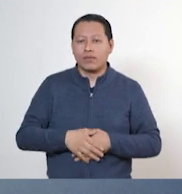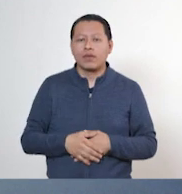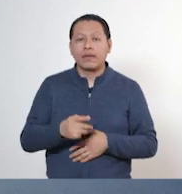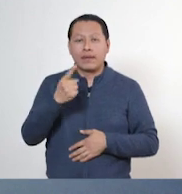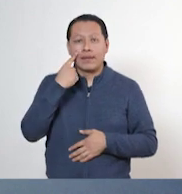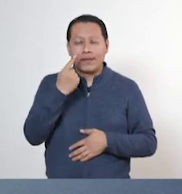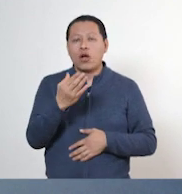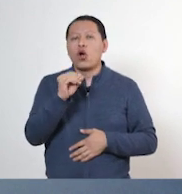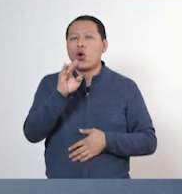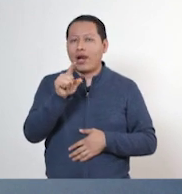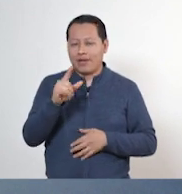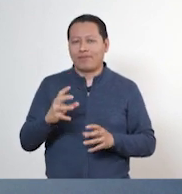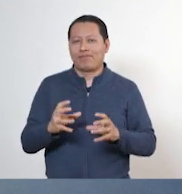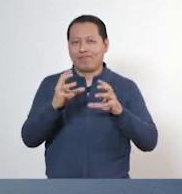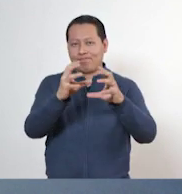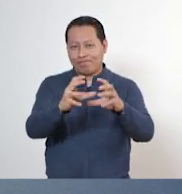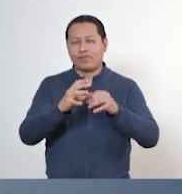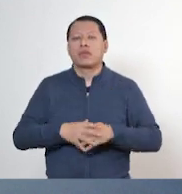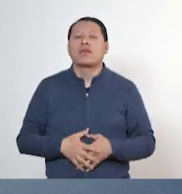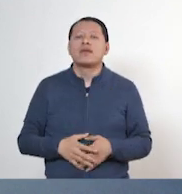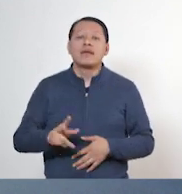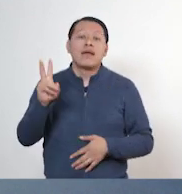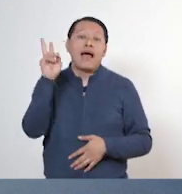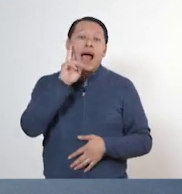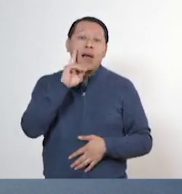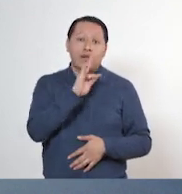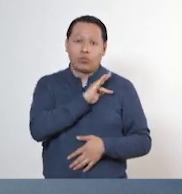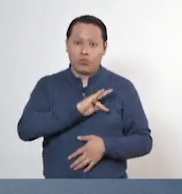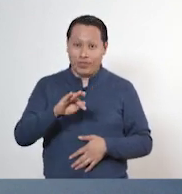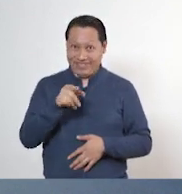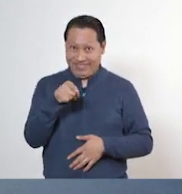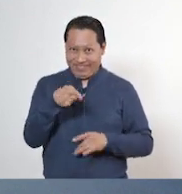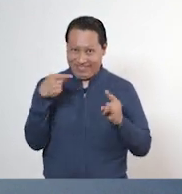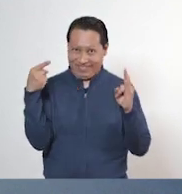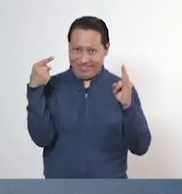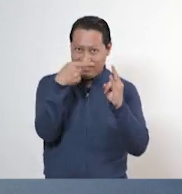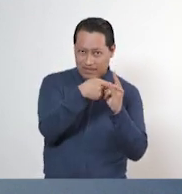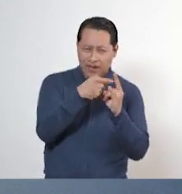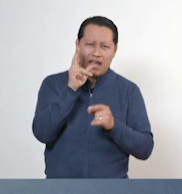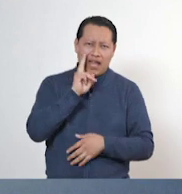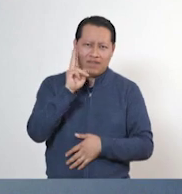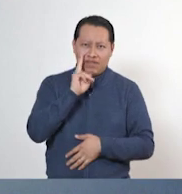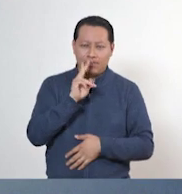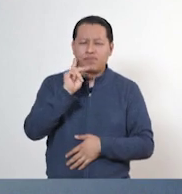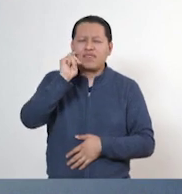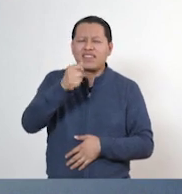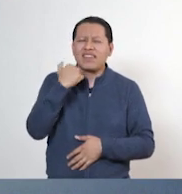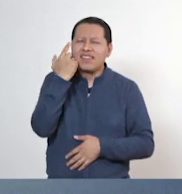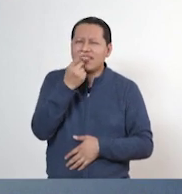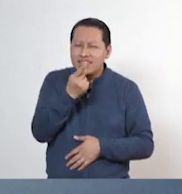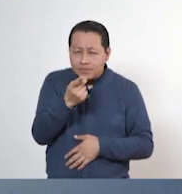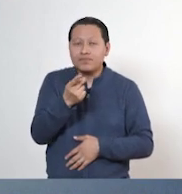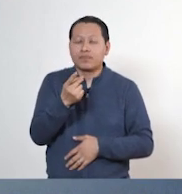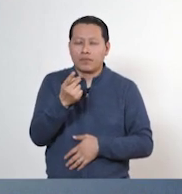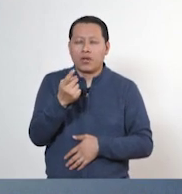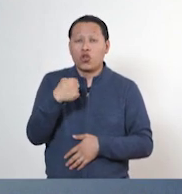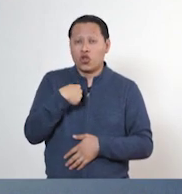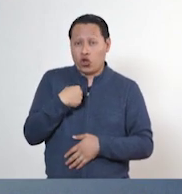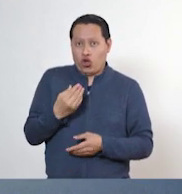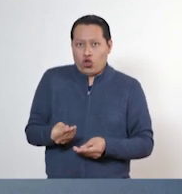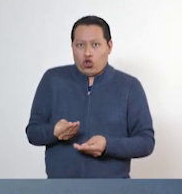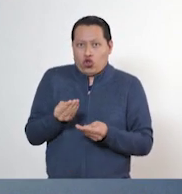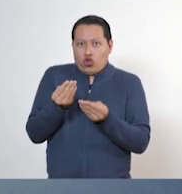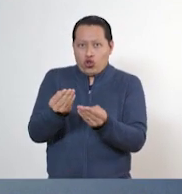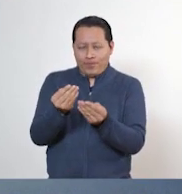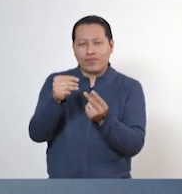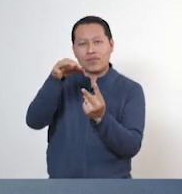Coral. Entonces, vamos a ver si metes gol. El juego consiste en que yo te daré dos opciones. Con